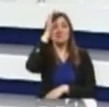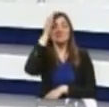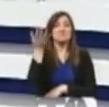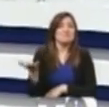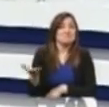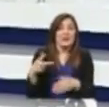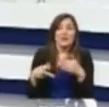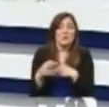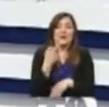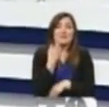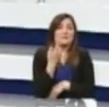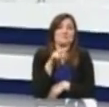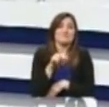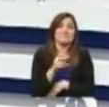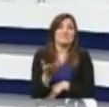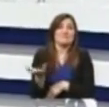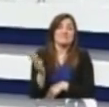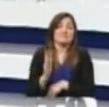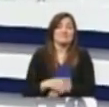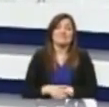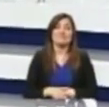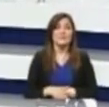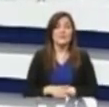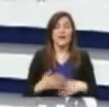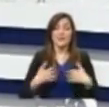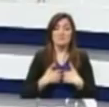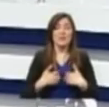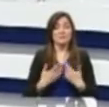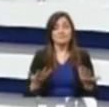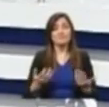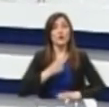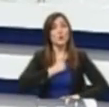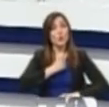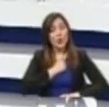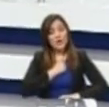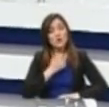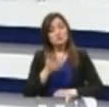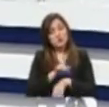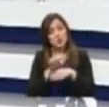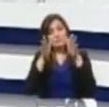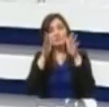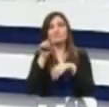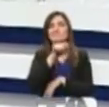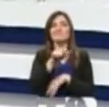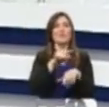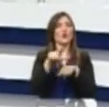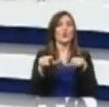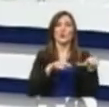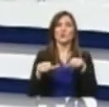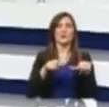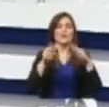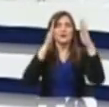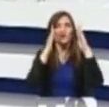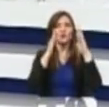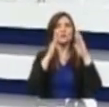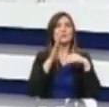dijeron cuando se inauguró este centro. Bueno, entonces ya lo saben, los animalitos que tienen alguna necesidad médica no pueden ser llevados a este centro porque solo se están